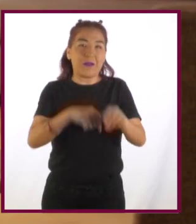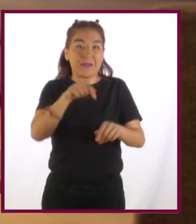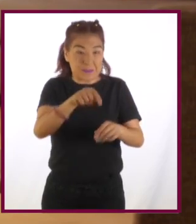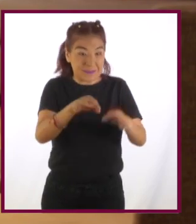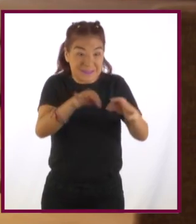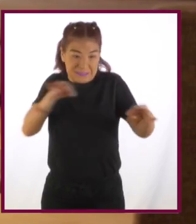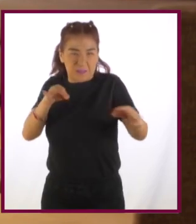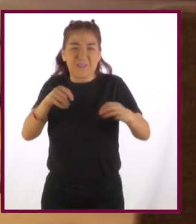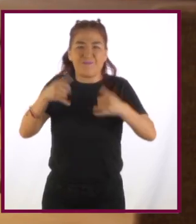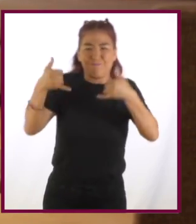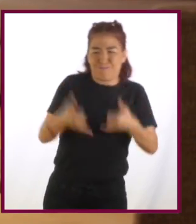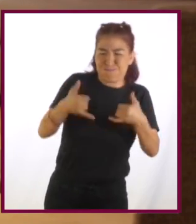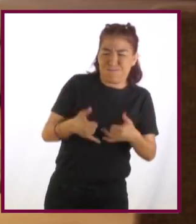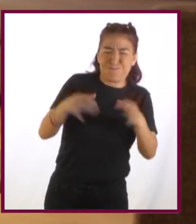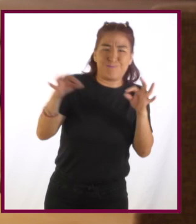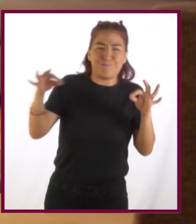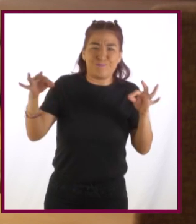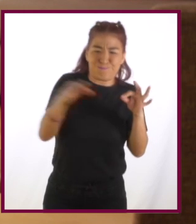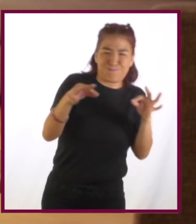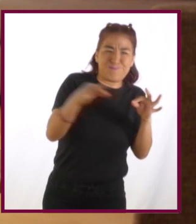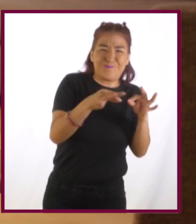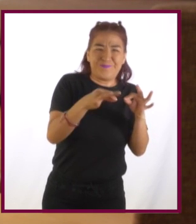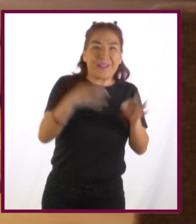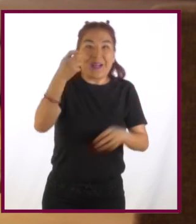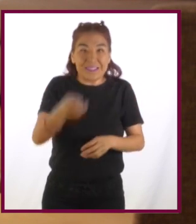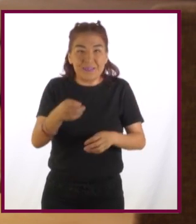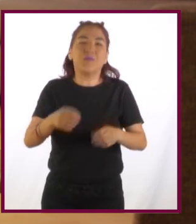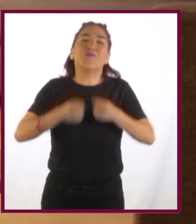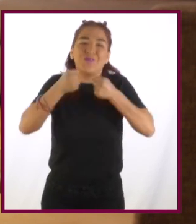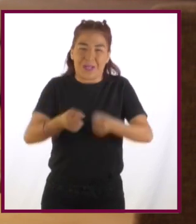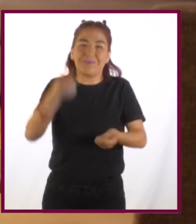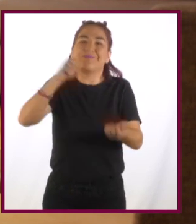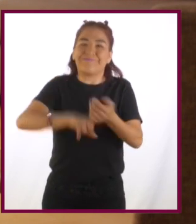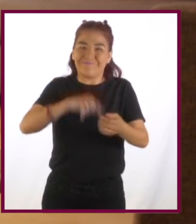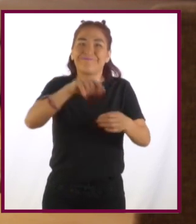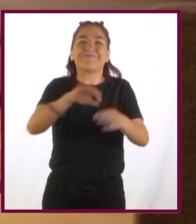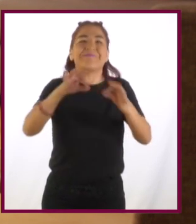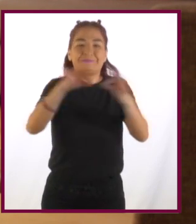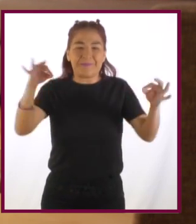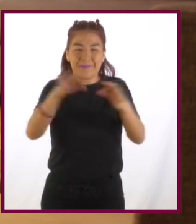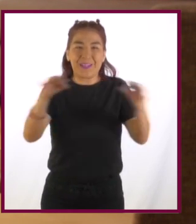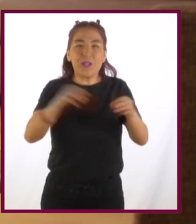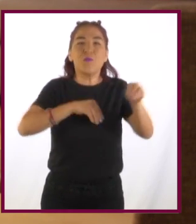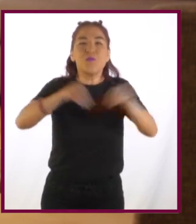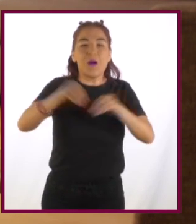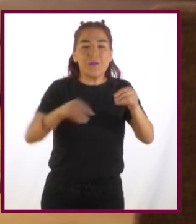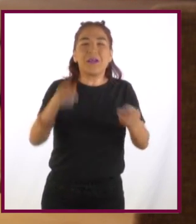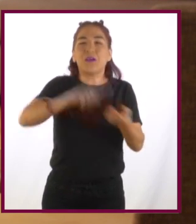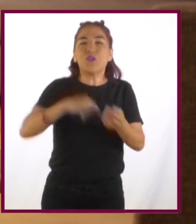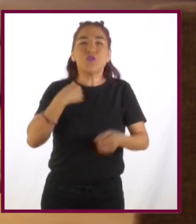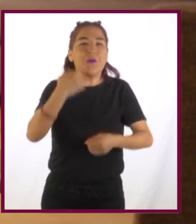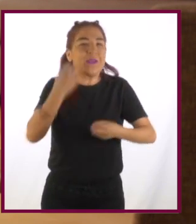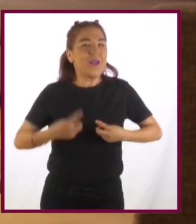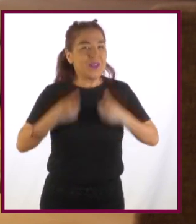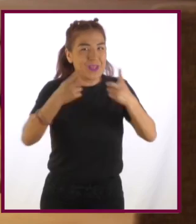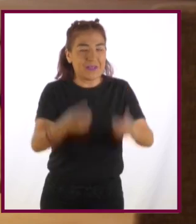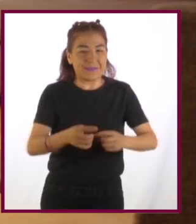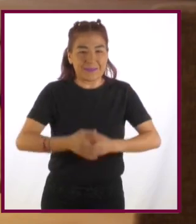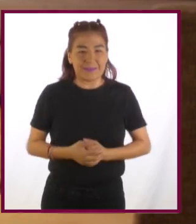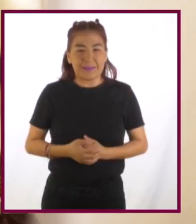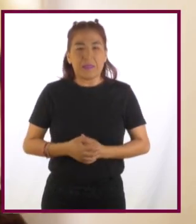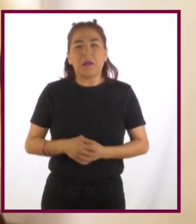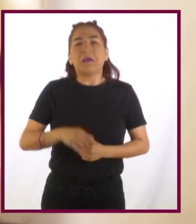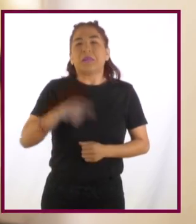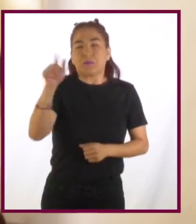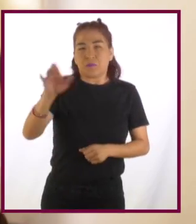a este resorte, vente para acá. Él me dice, no, no quiero. Esas son la fuerza que ejerce el resorte y el desplazamiento que yo le quiero